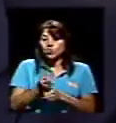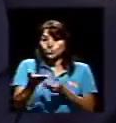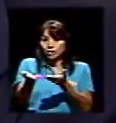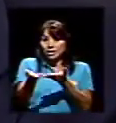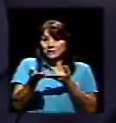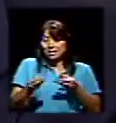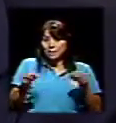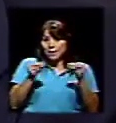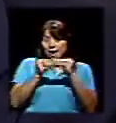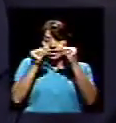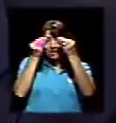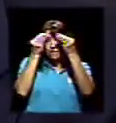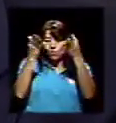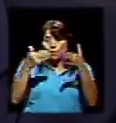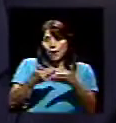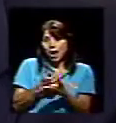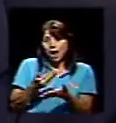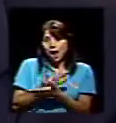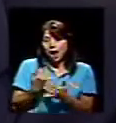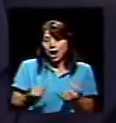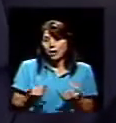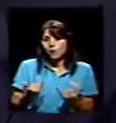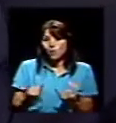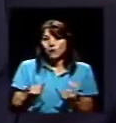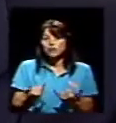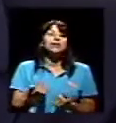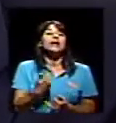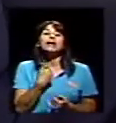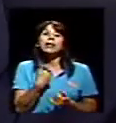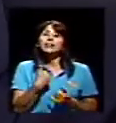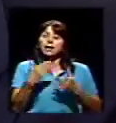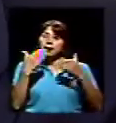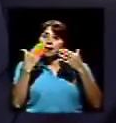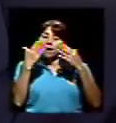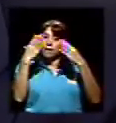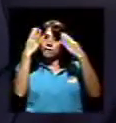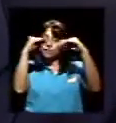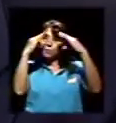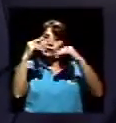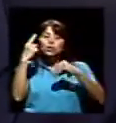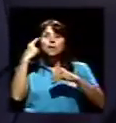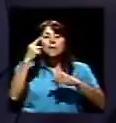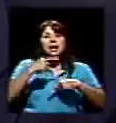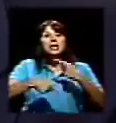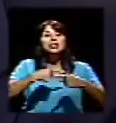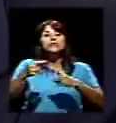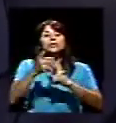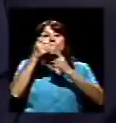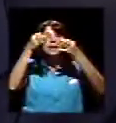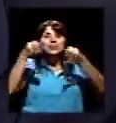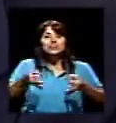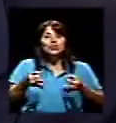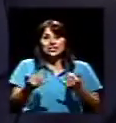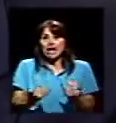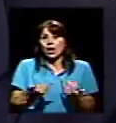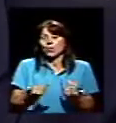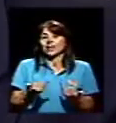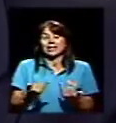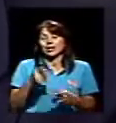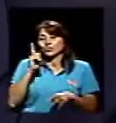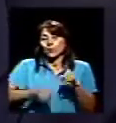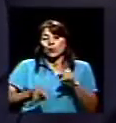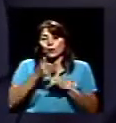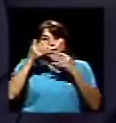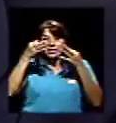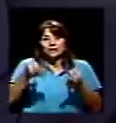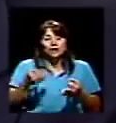una serie de información que le permita tomar decisiones que hoy en día se nos hacen más difíciles por precisamente la